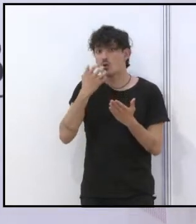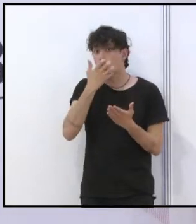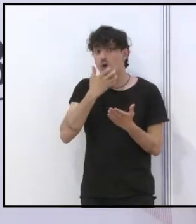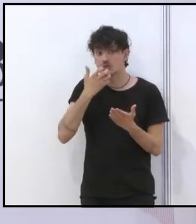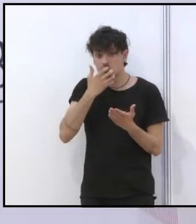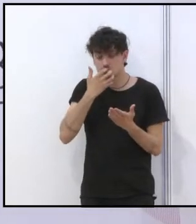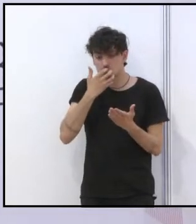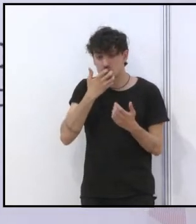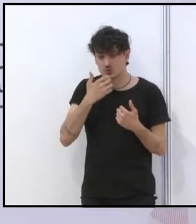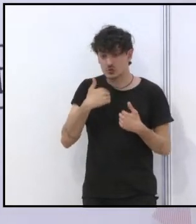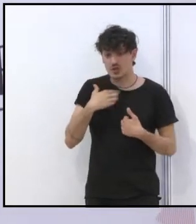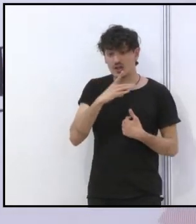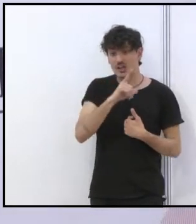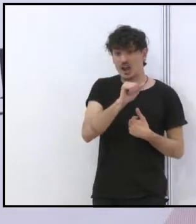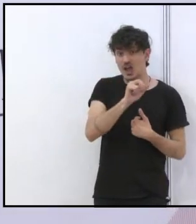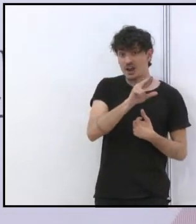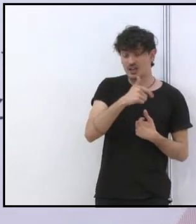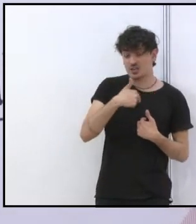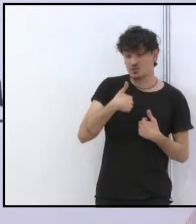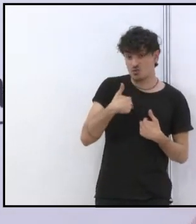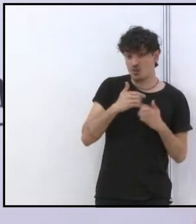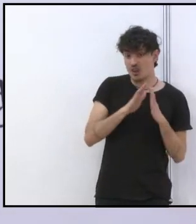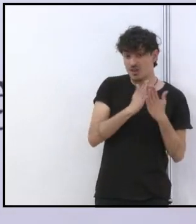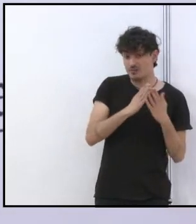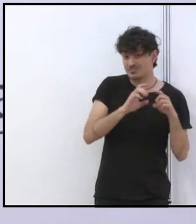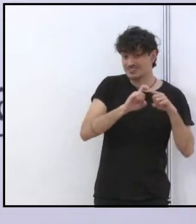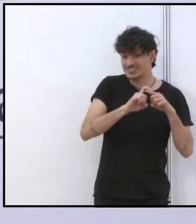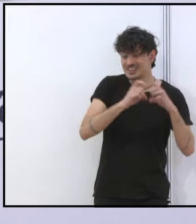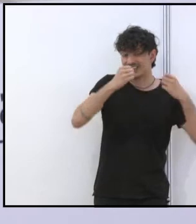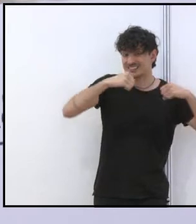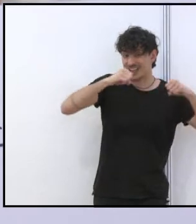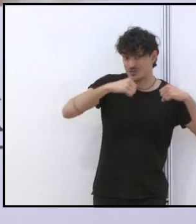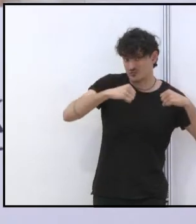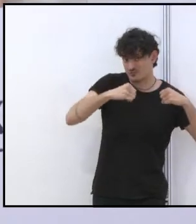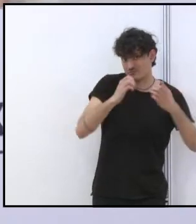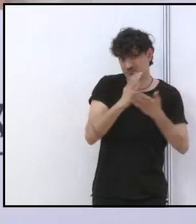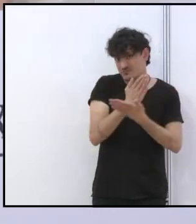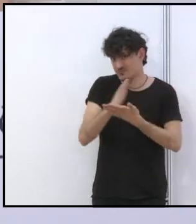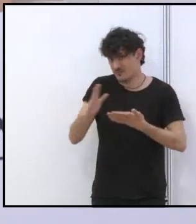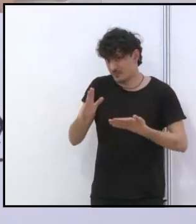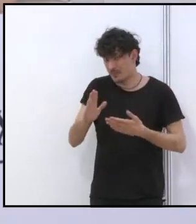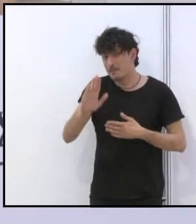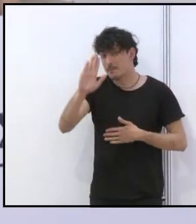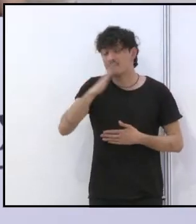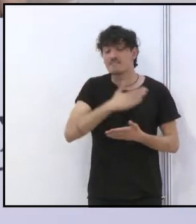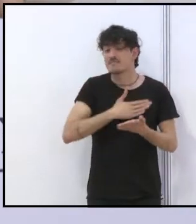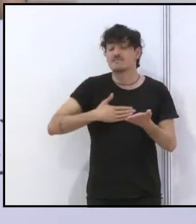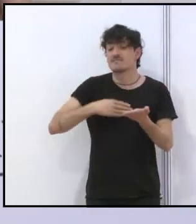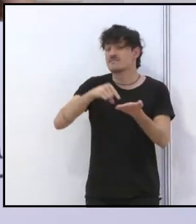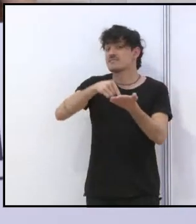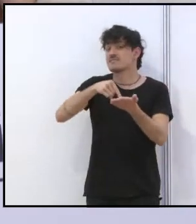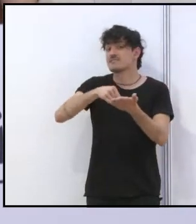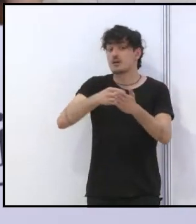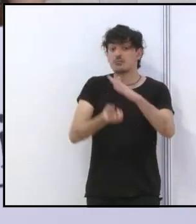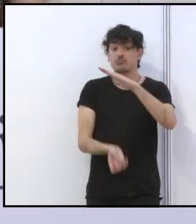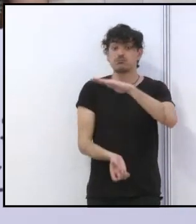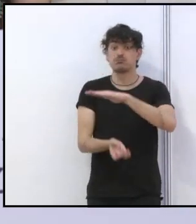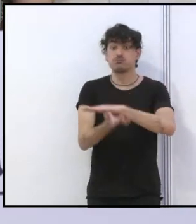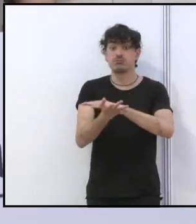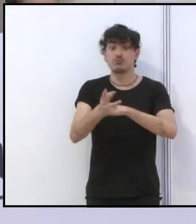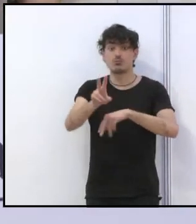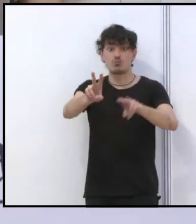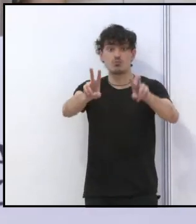que venimos con nuestro último libro, que es ensayo. Bueno, yo quería reivindicar un nuevo tipo de ensayo